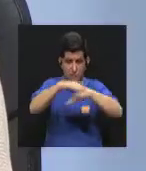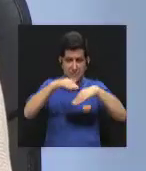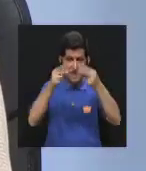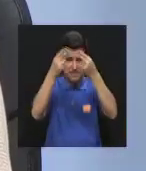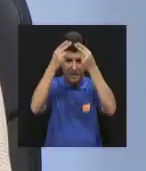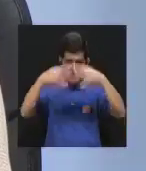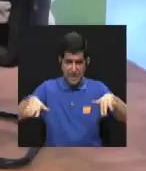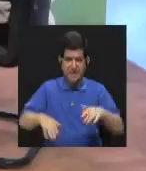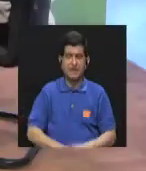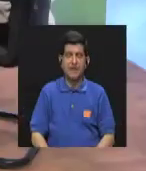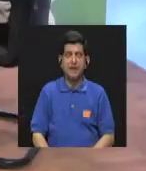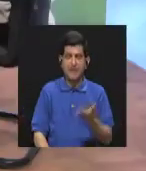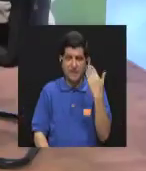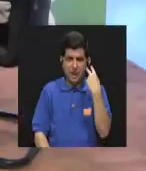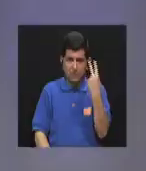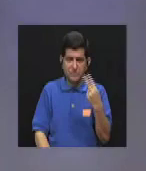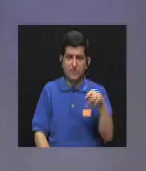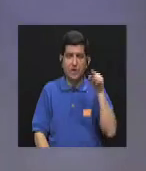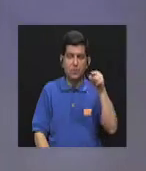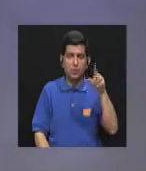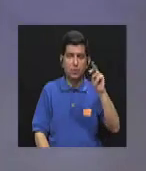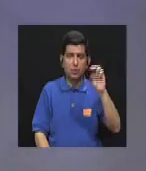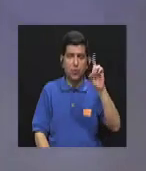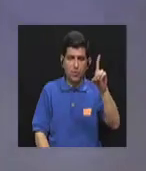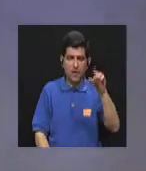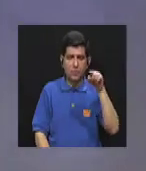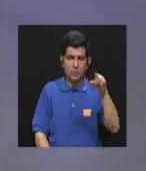plataforma, en un sitio web,